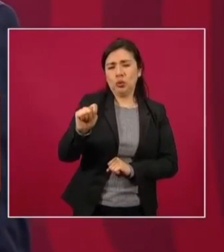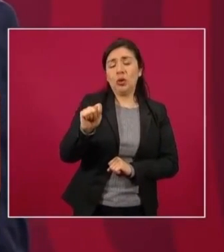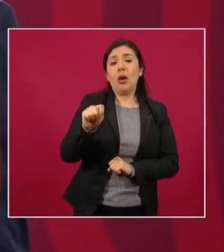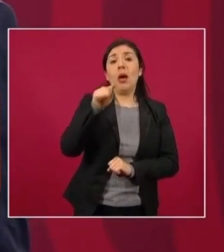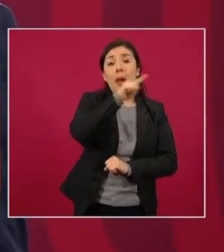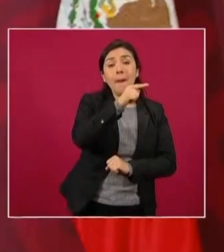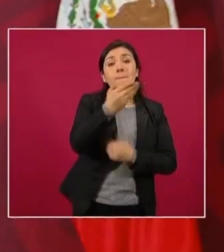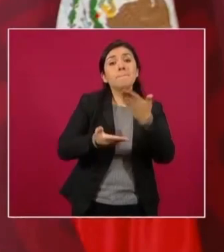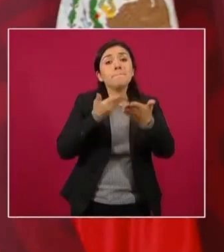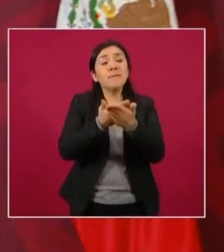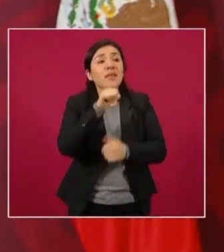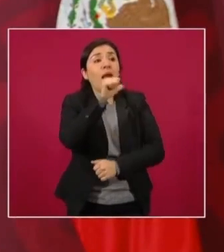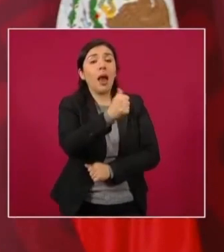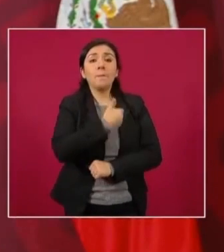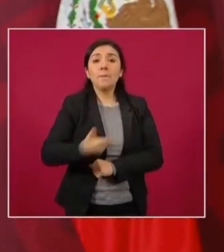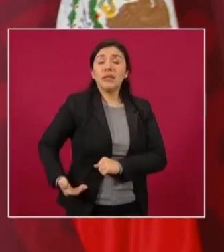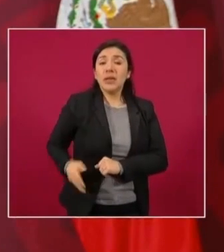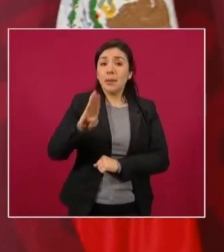el presidente baile